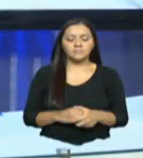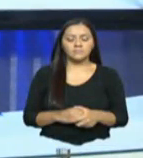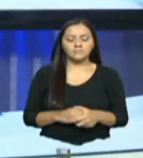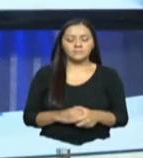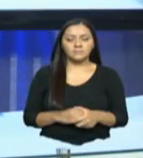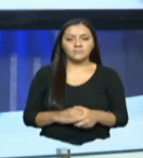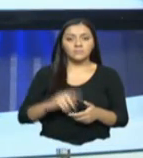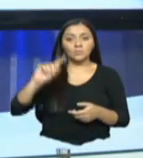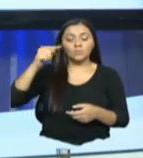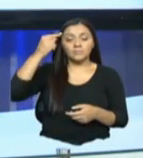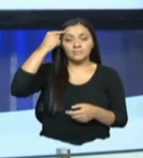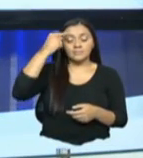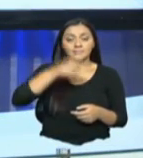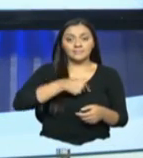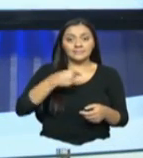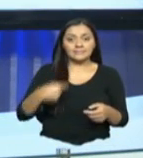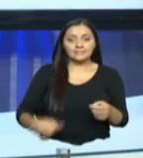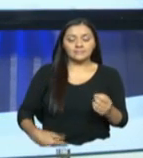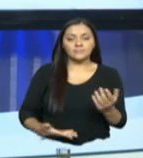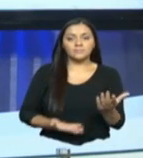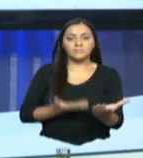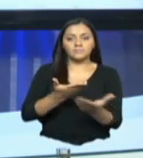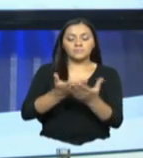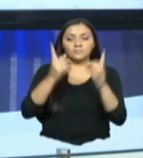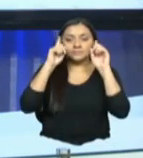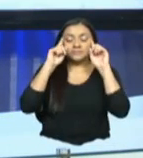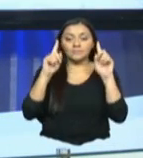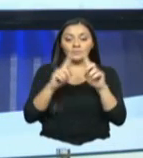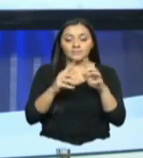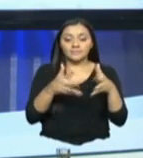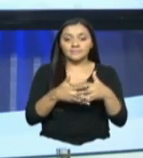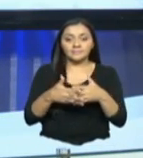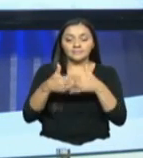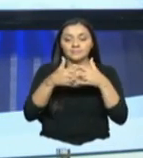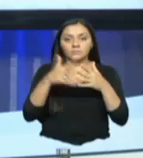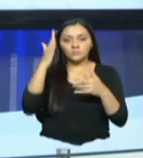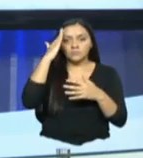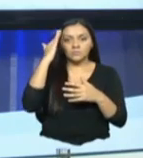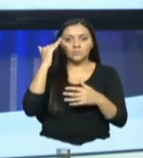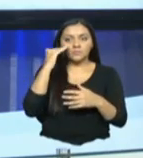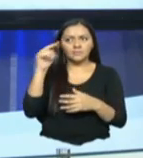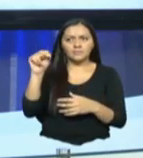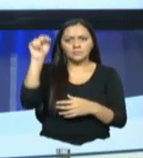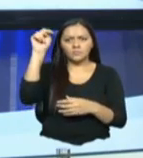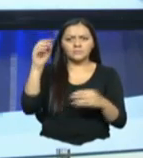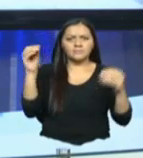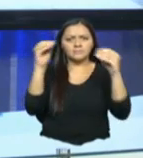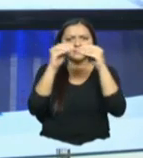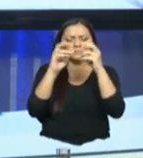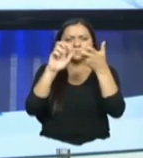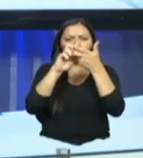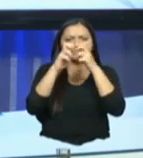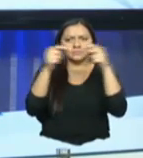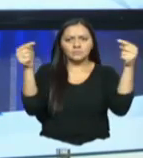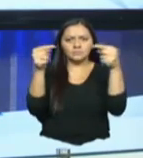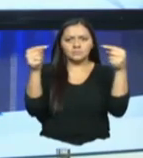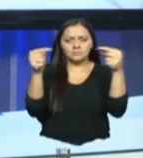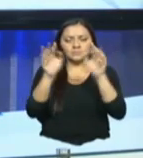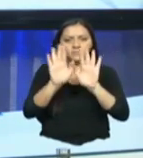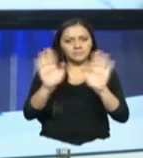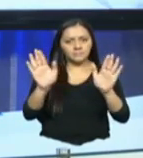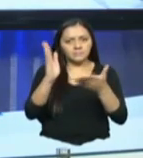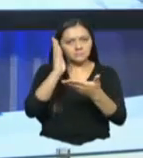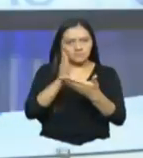El gobierno chino propuso un pacto a Estados Unidos y Corea del Norte para frenar el aumento de las tensiones entre ambas